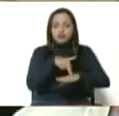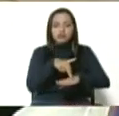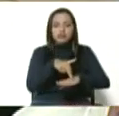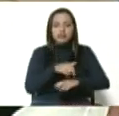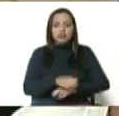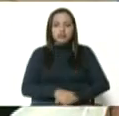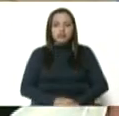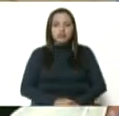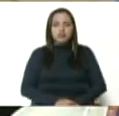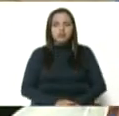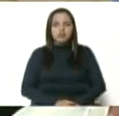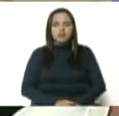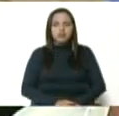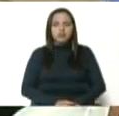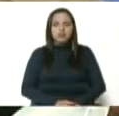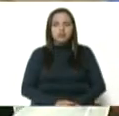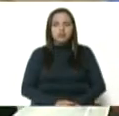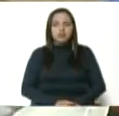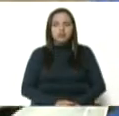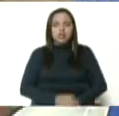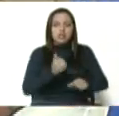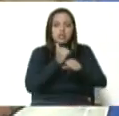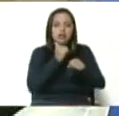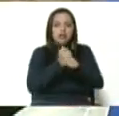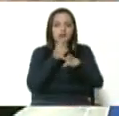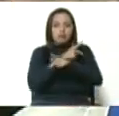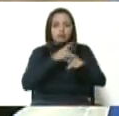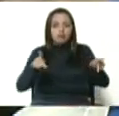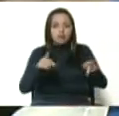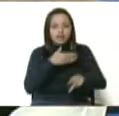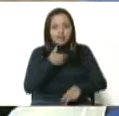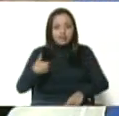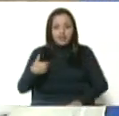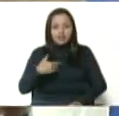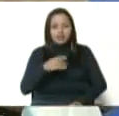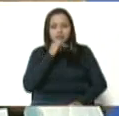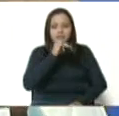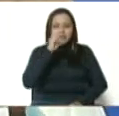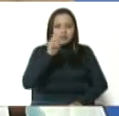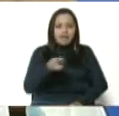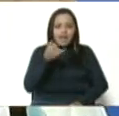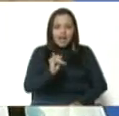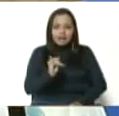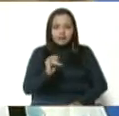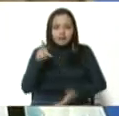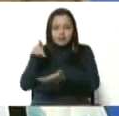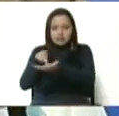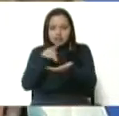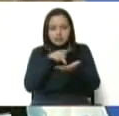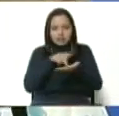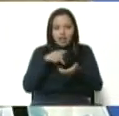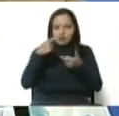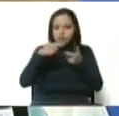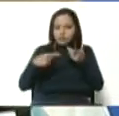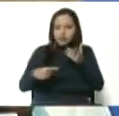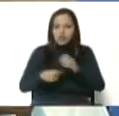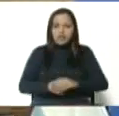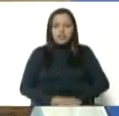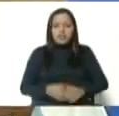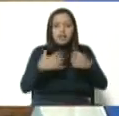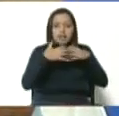de Empleados Públicos. Y quería señalar también que se encuentra aquí con nosotros representantes de la